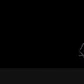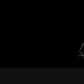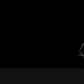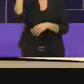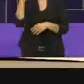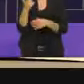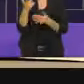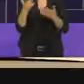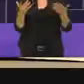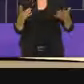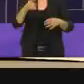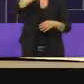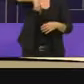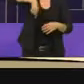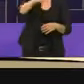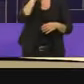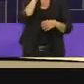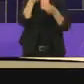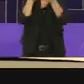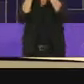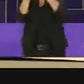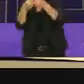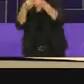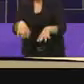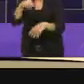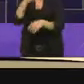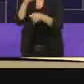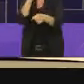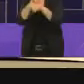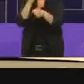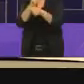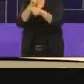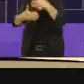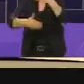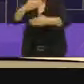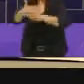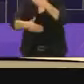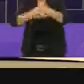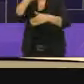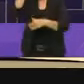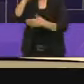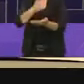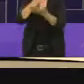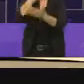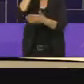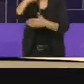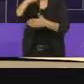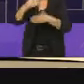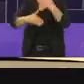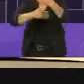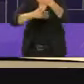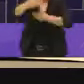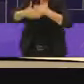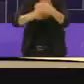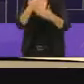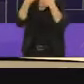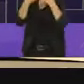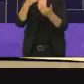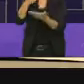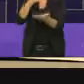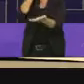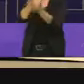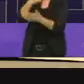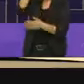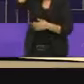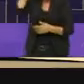tenemos desaprovechar esta oportunidad de construir la gran ciudad de México la gran ciudad de México